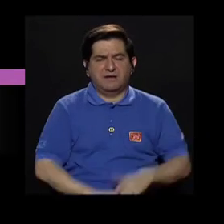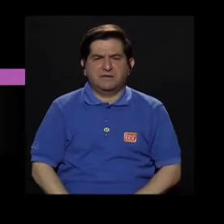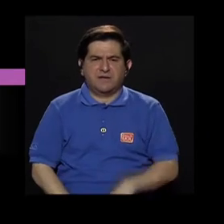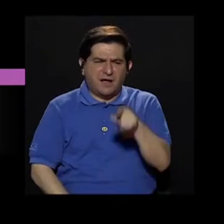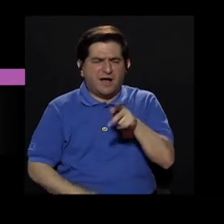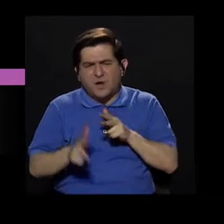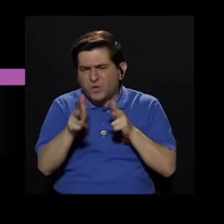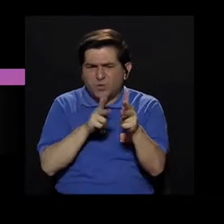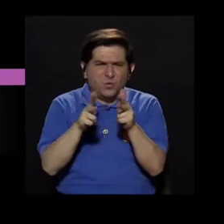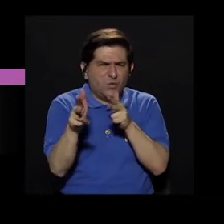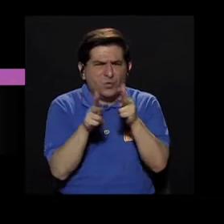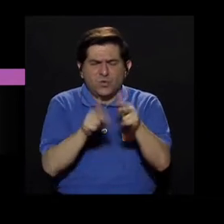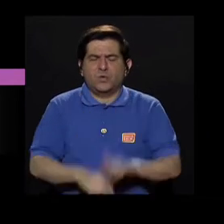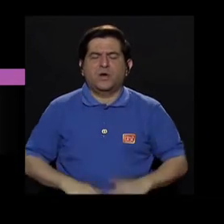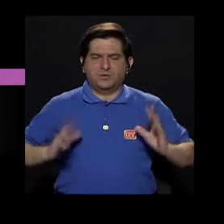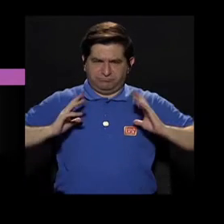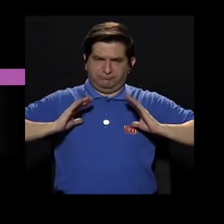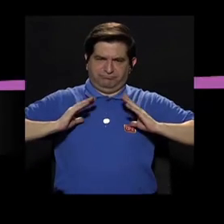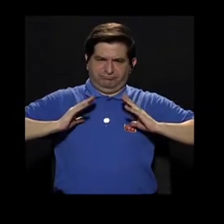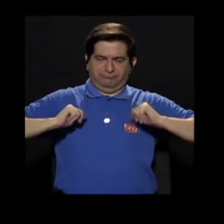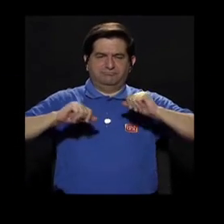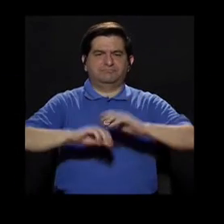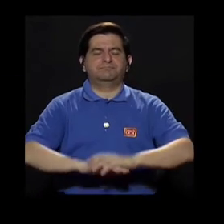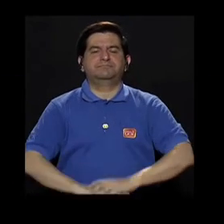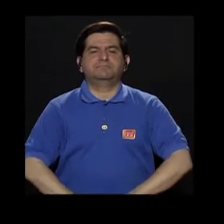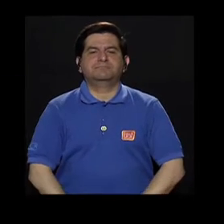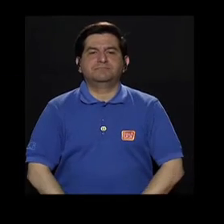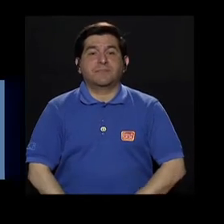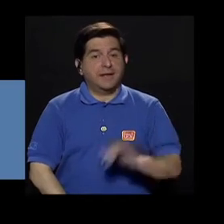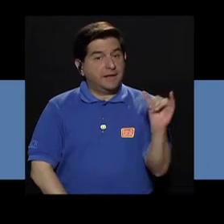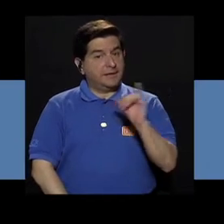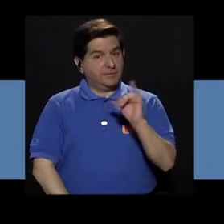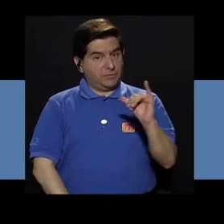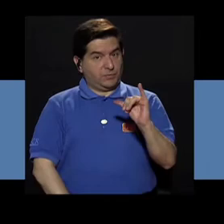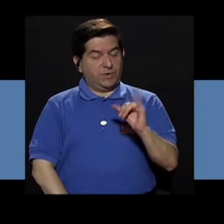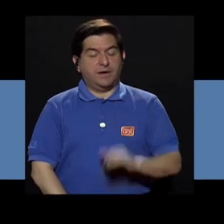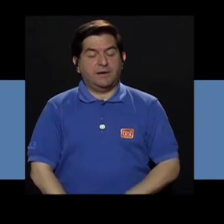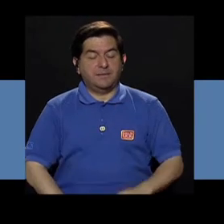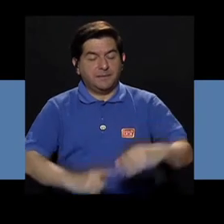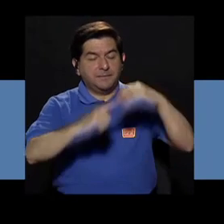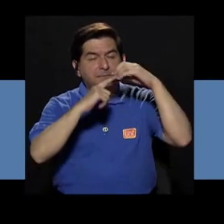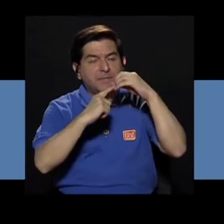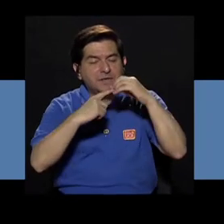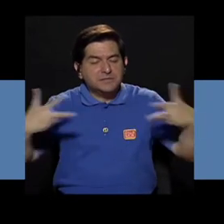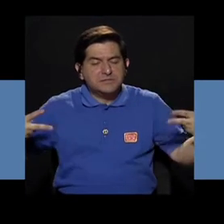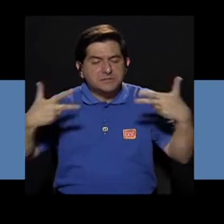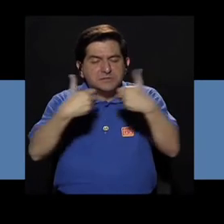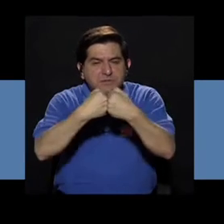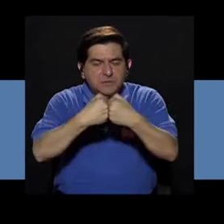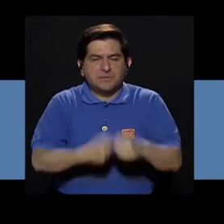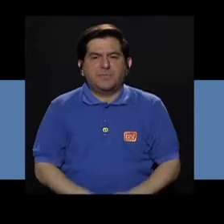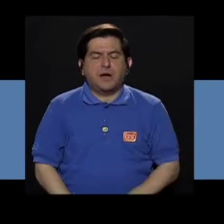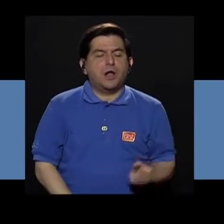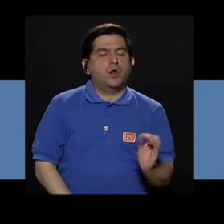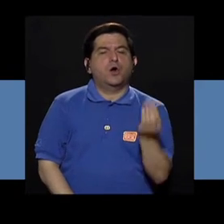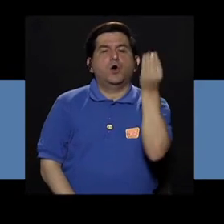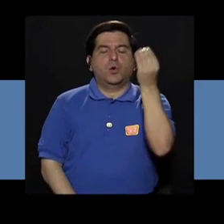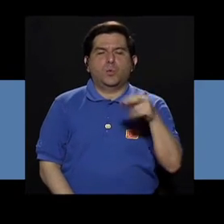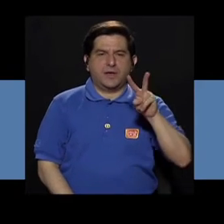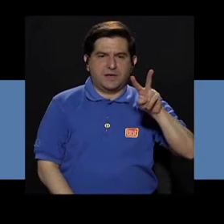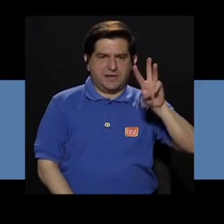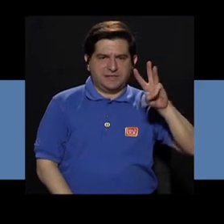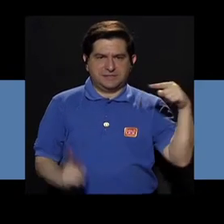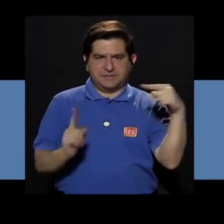va a haber más flujos de vehículos en vacaciones. Y también los principales choques se dieron en jóvenes